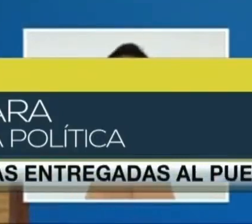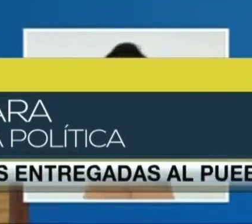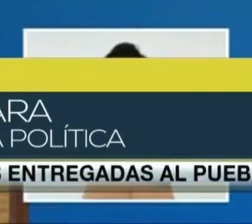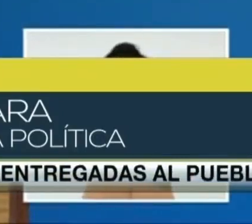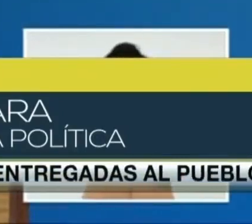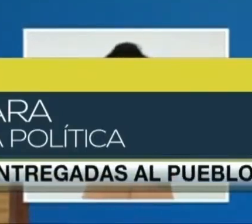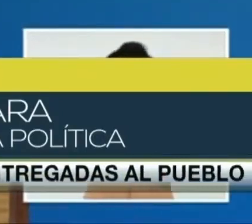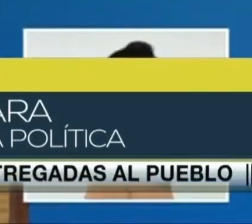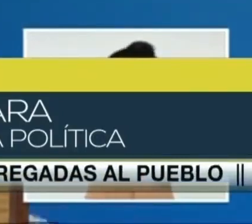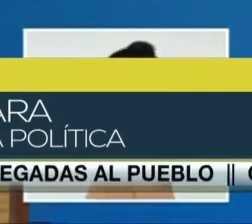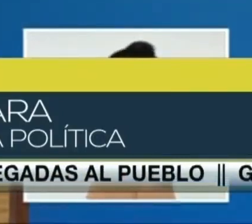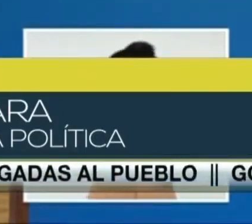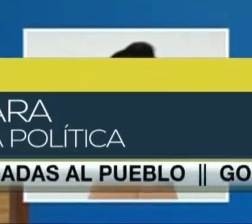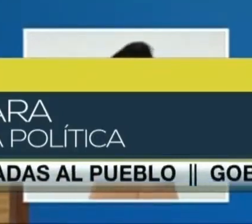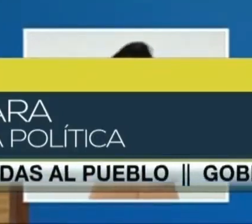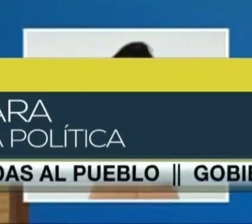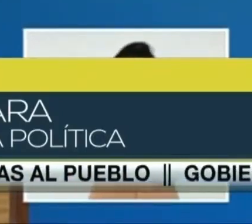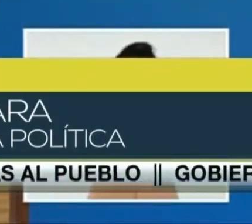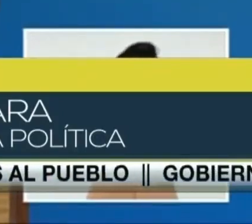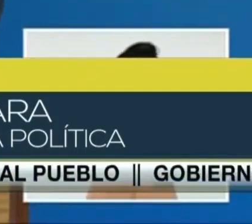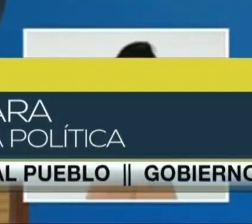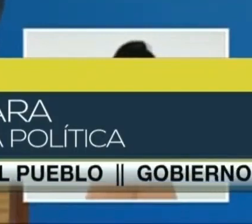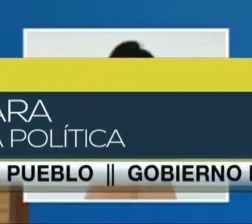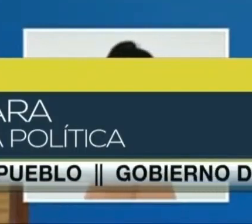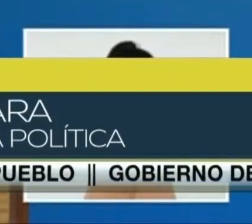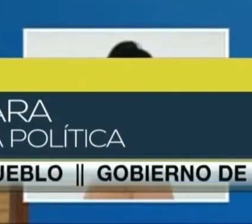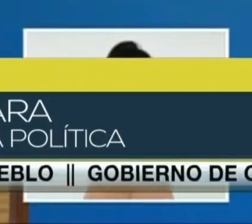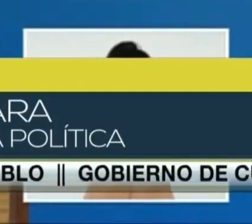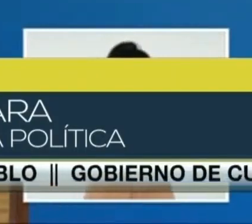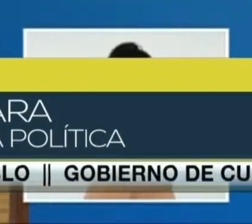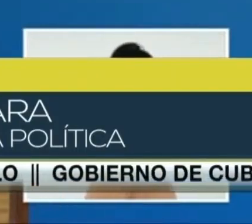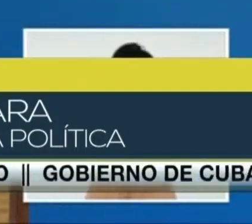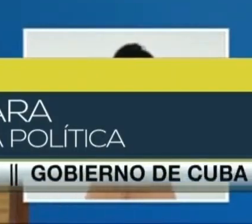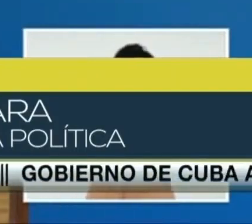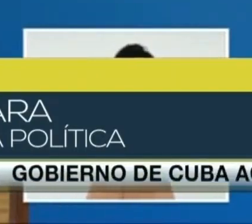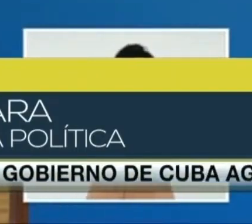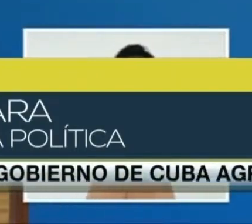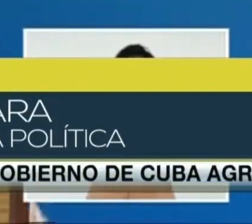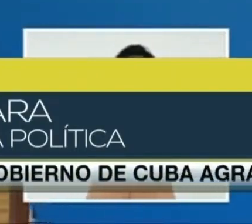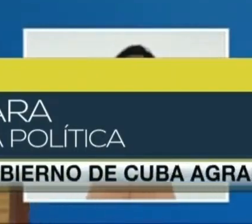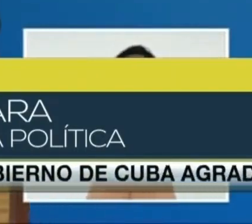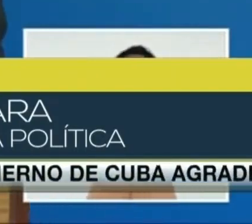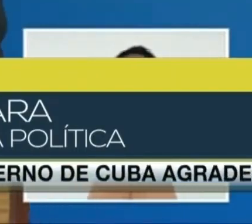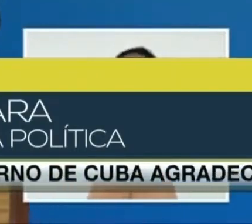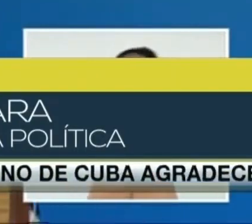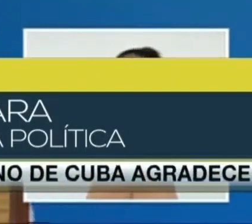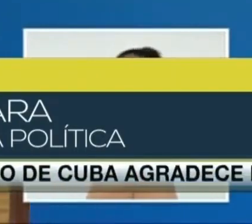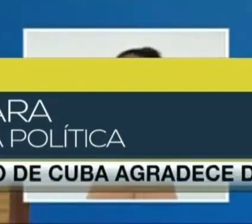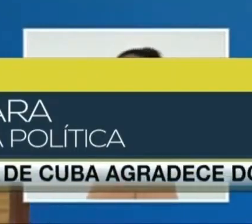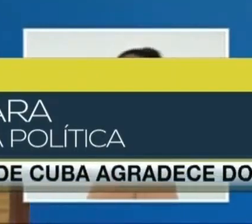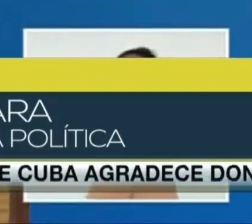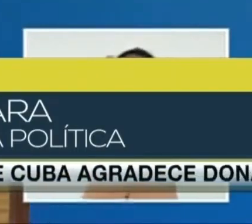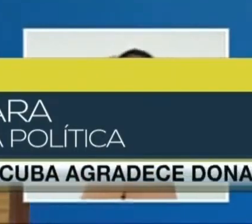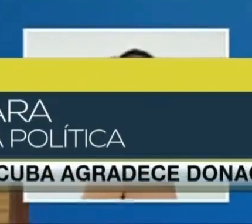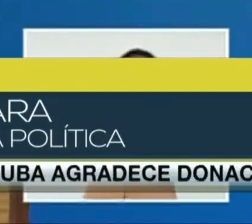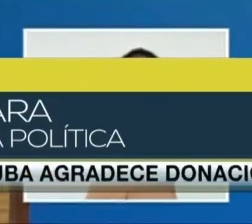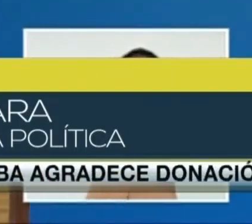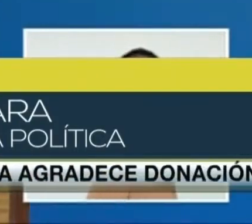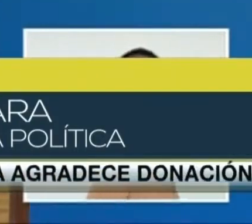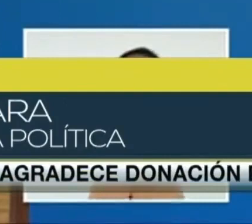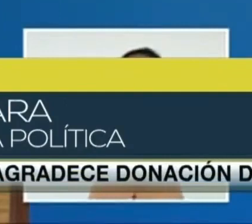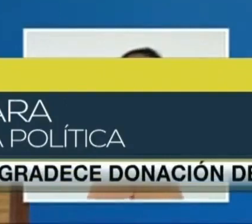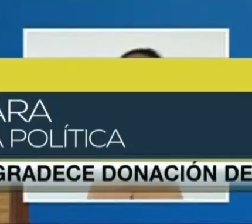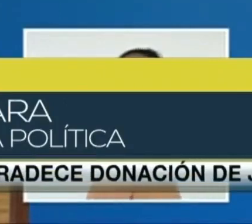distinta naturaleza, brutales, contra un grupo de gobiernos de Europa